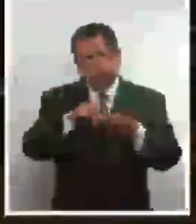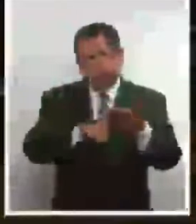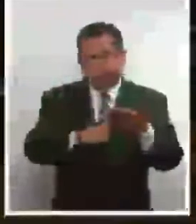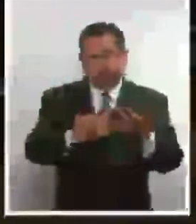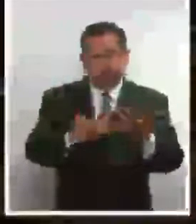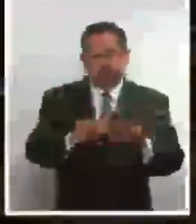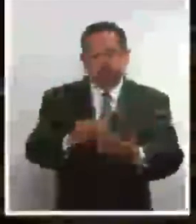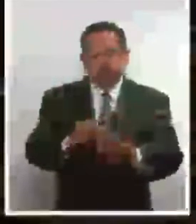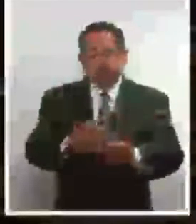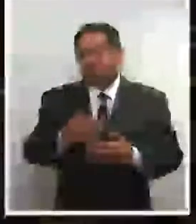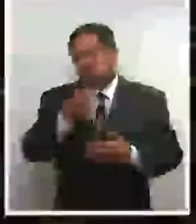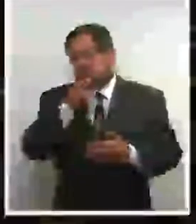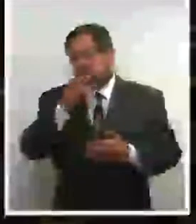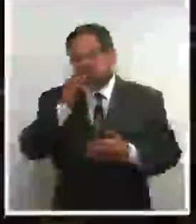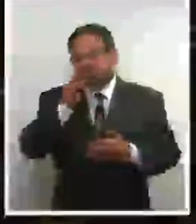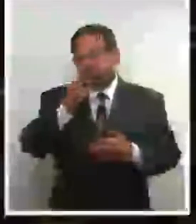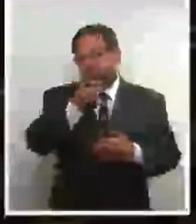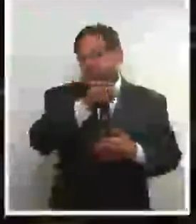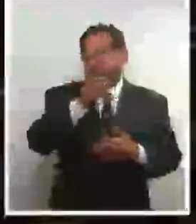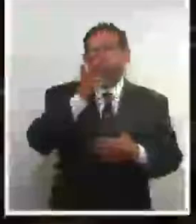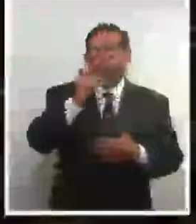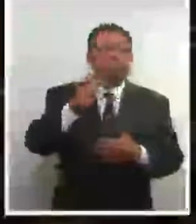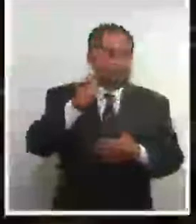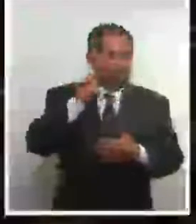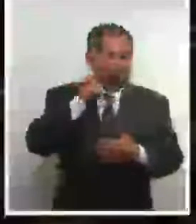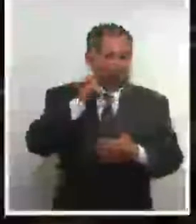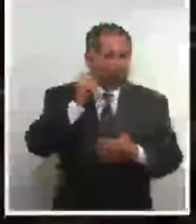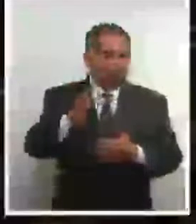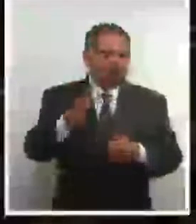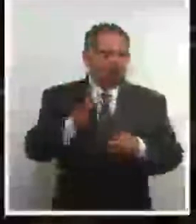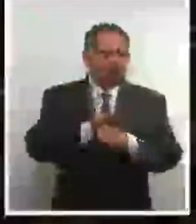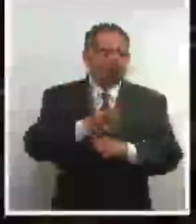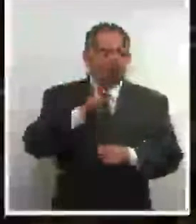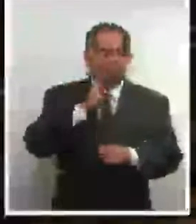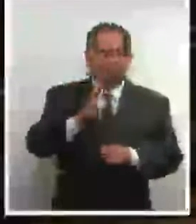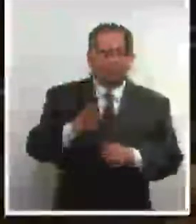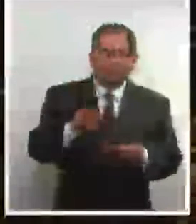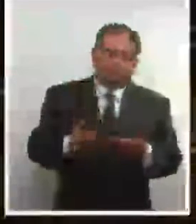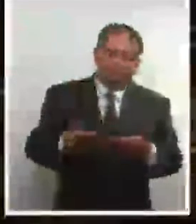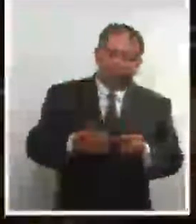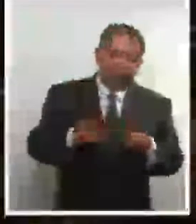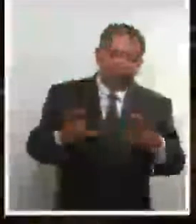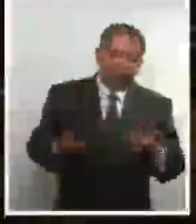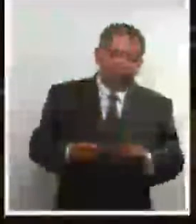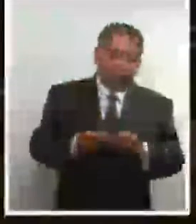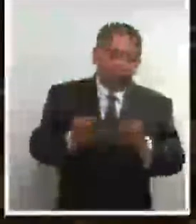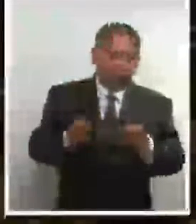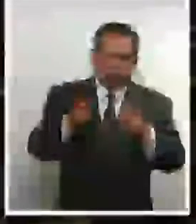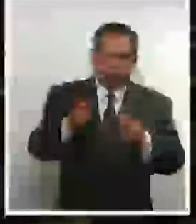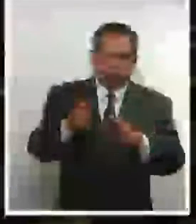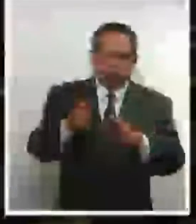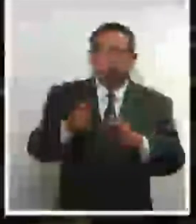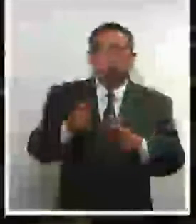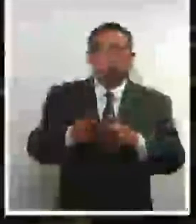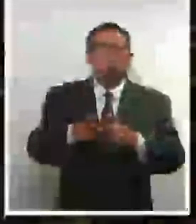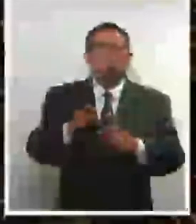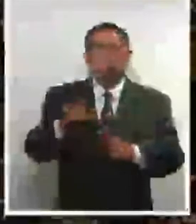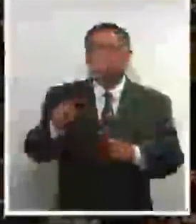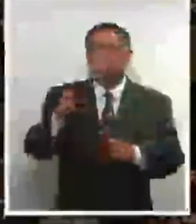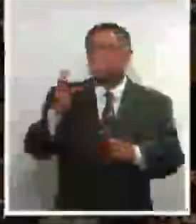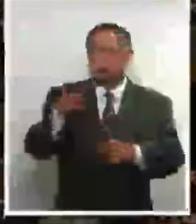cual nosotros los estamos invitando a escuchar juntos el resultado, que hasta el momento, le comento, se han